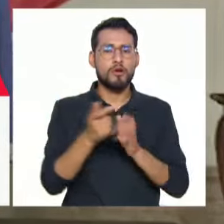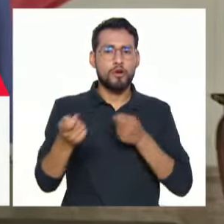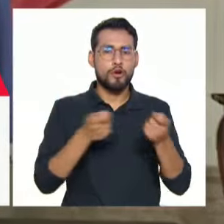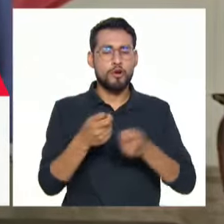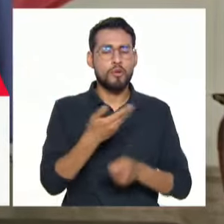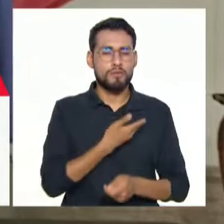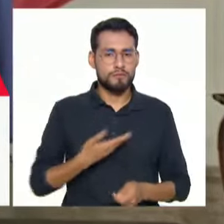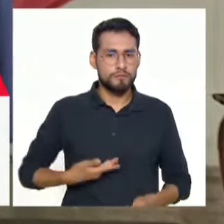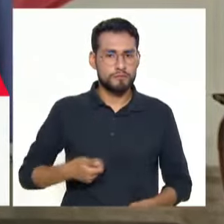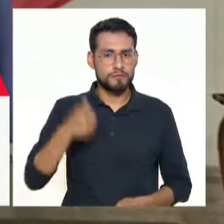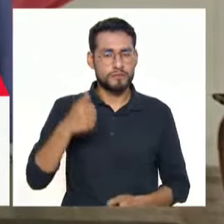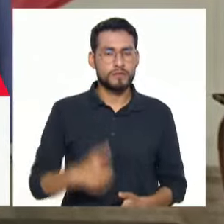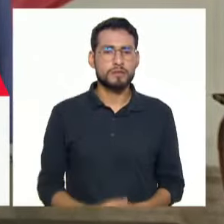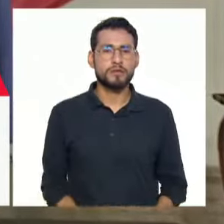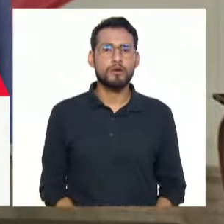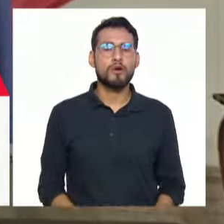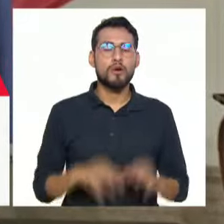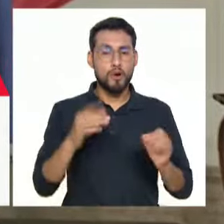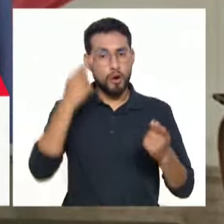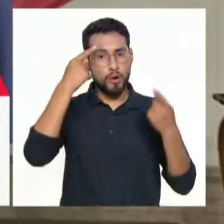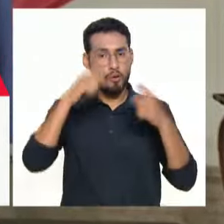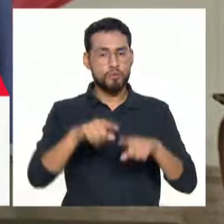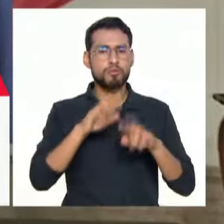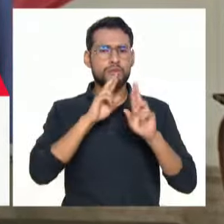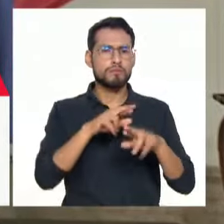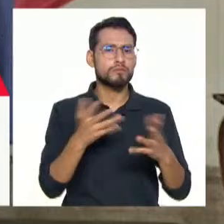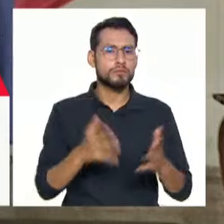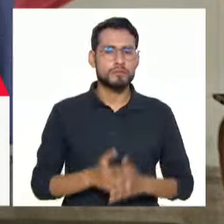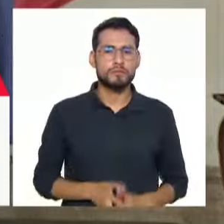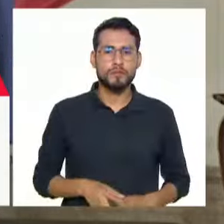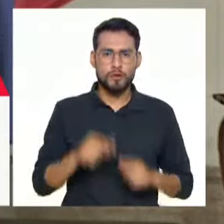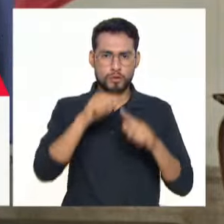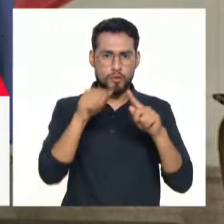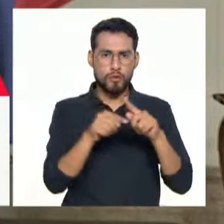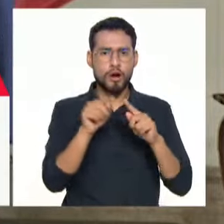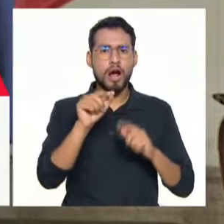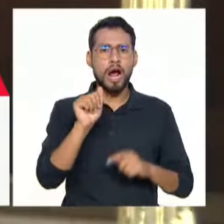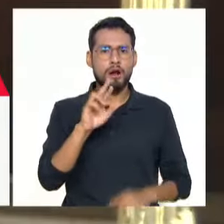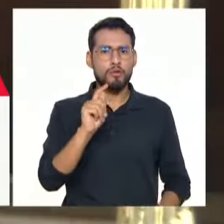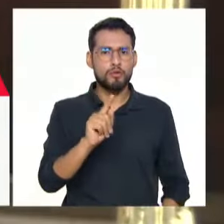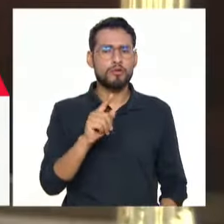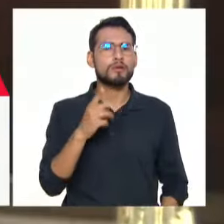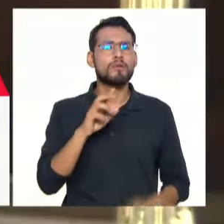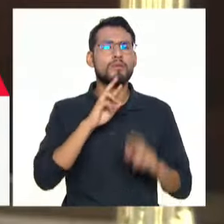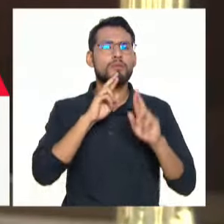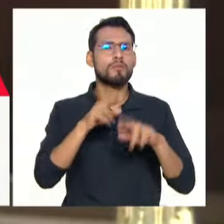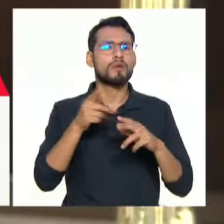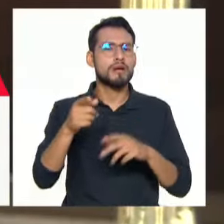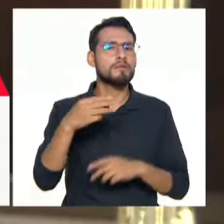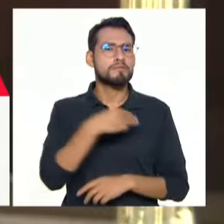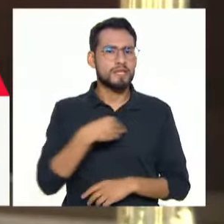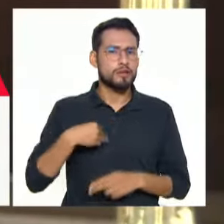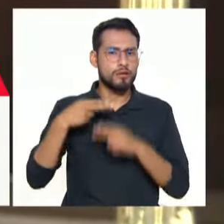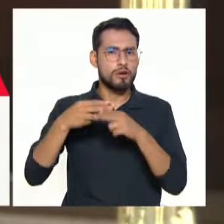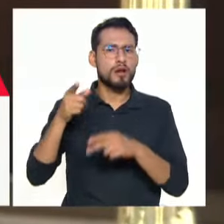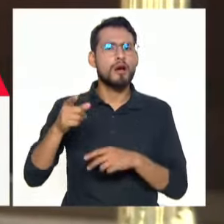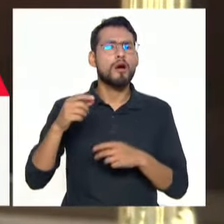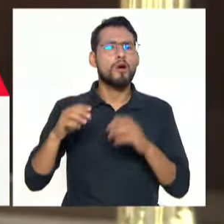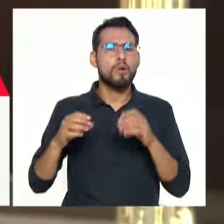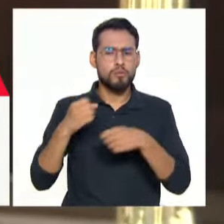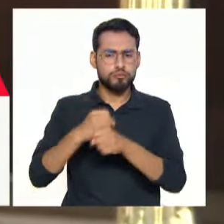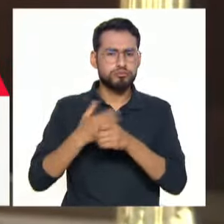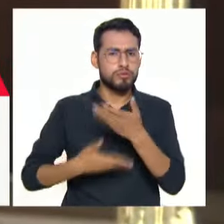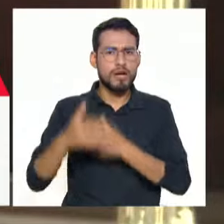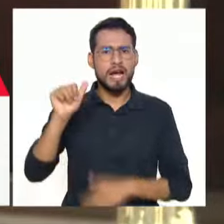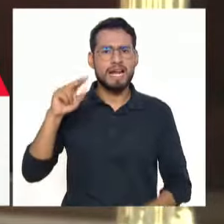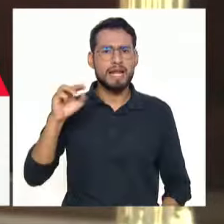Poder Ejecutivo, y, estando lo acordado, se resuelve. Artículo 1. Nombrar ministra de Estado en el Despacho de la Producción a la señora